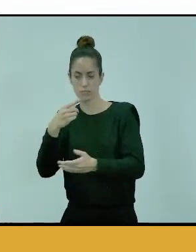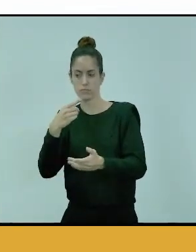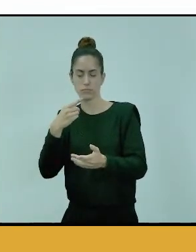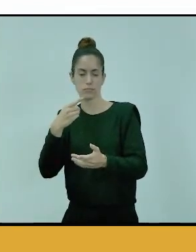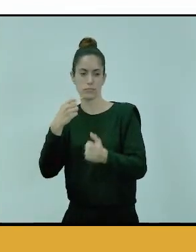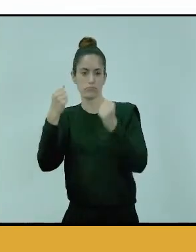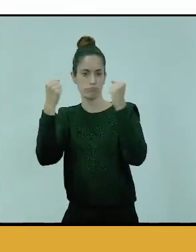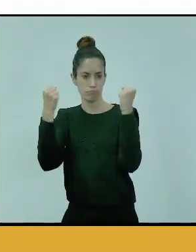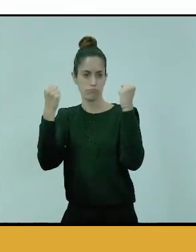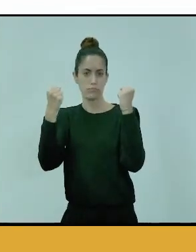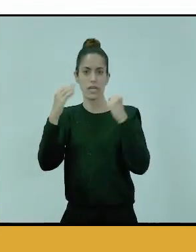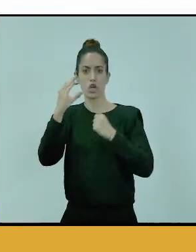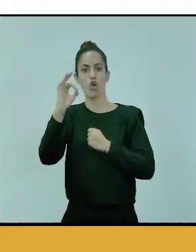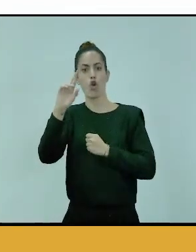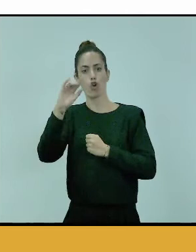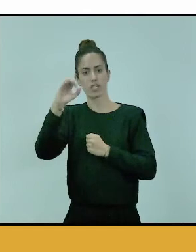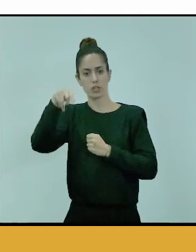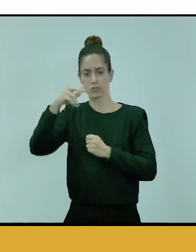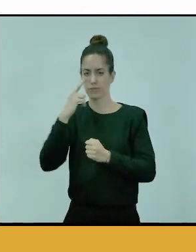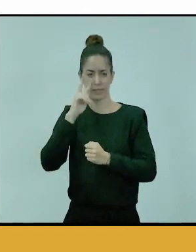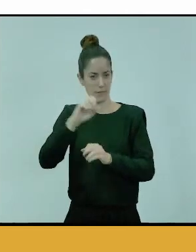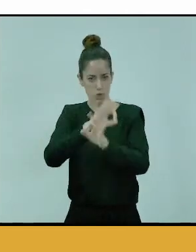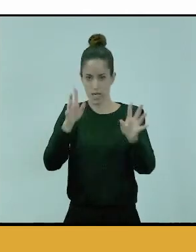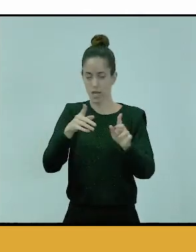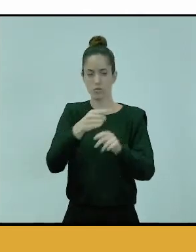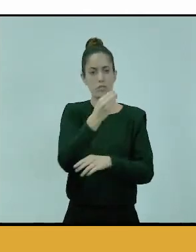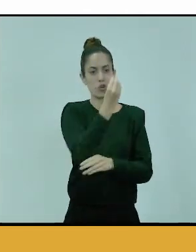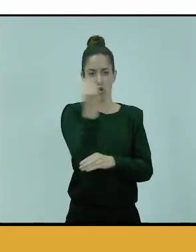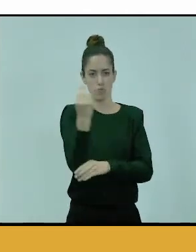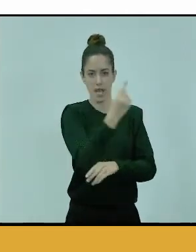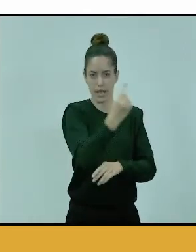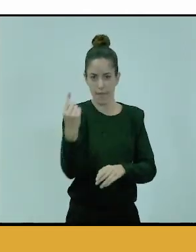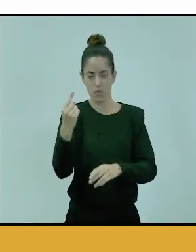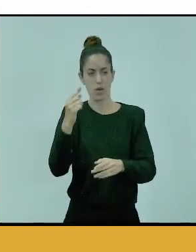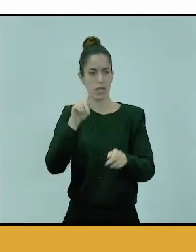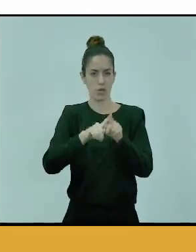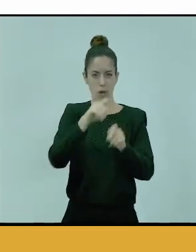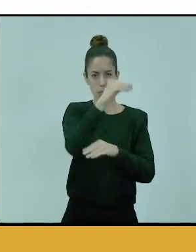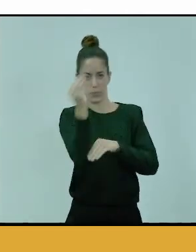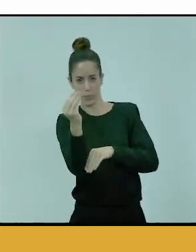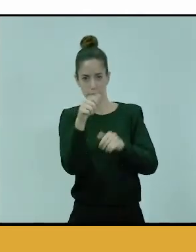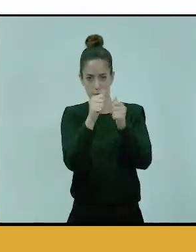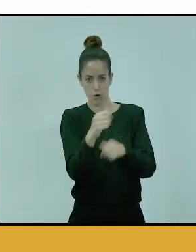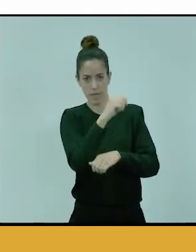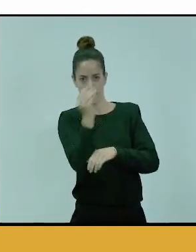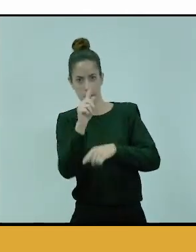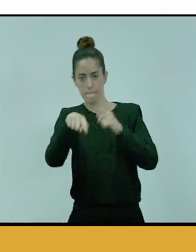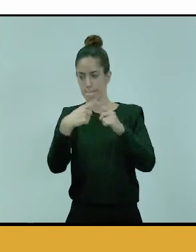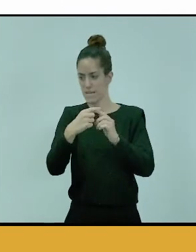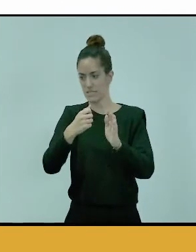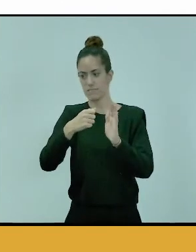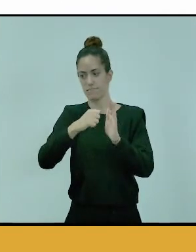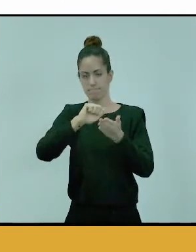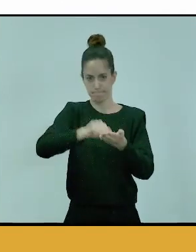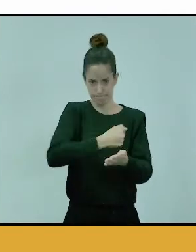Aquí en Corinto se ve bastante bien, justamente en cada una de las columnas, cómo estaban caídas y marcadas.